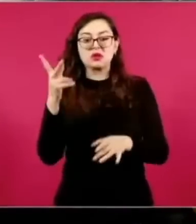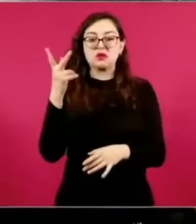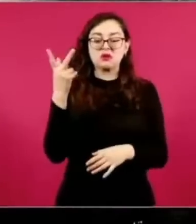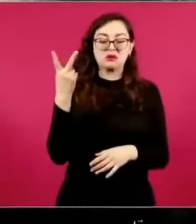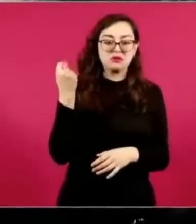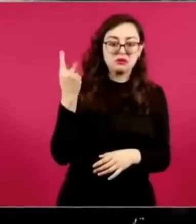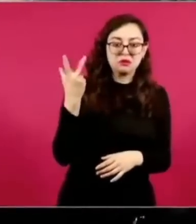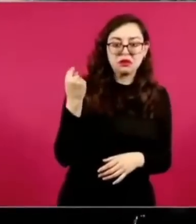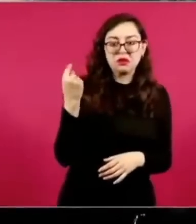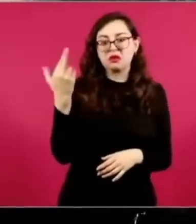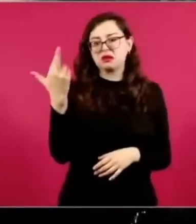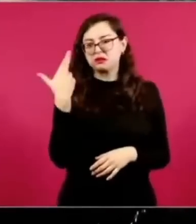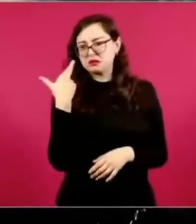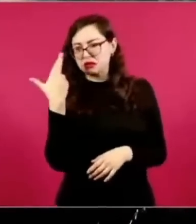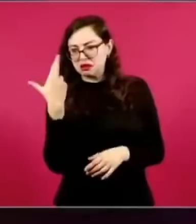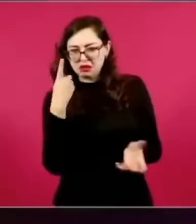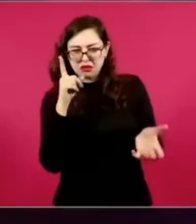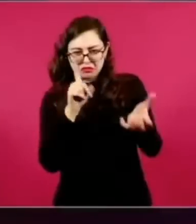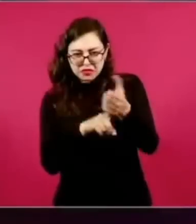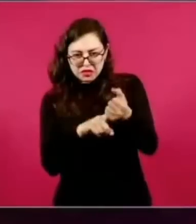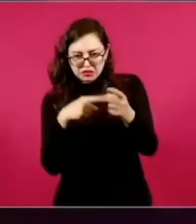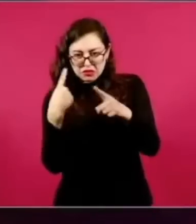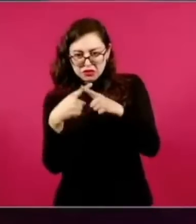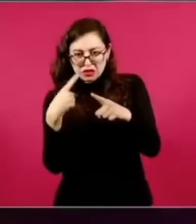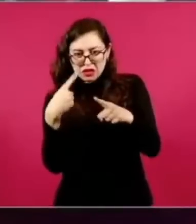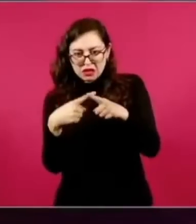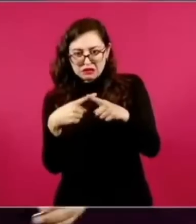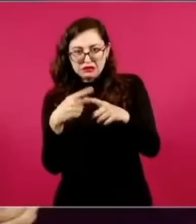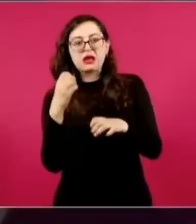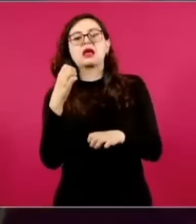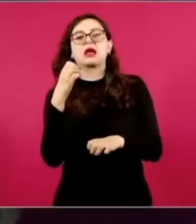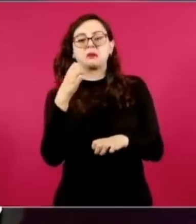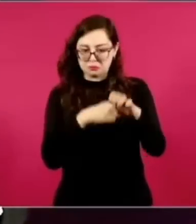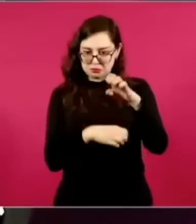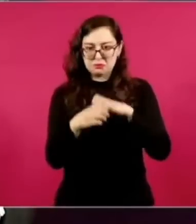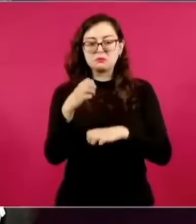las empresas o con los personajes